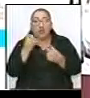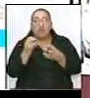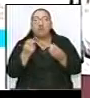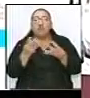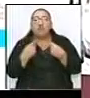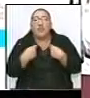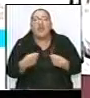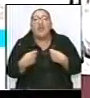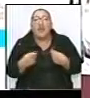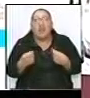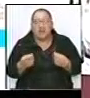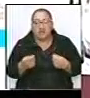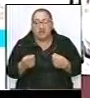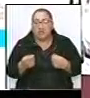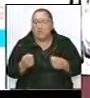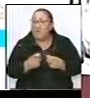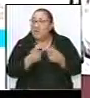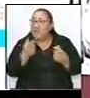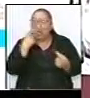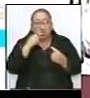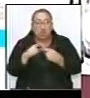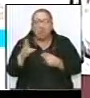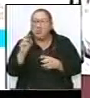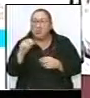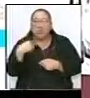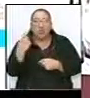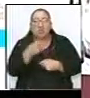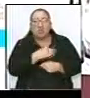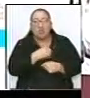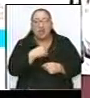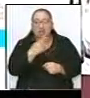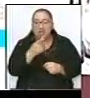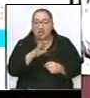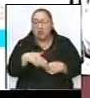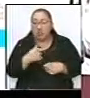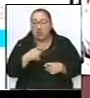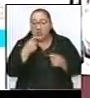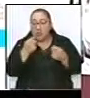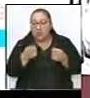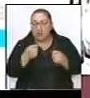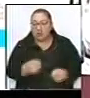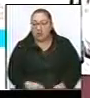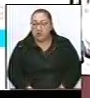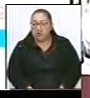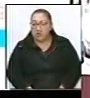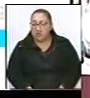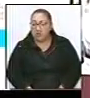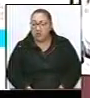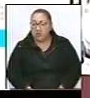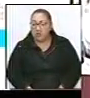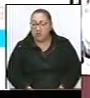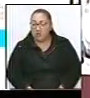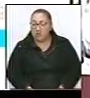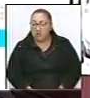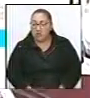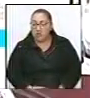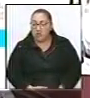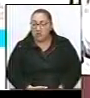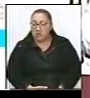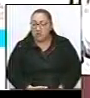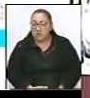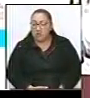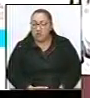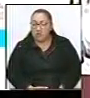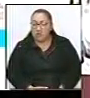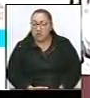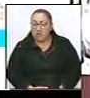muchas iniciativas con iniciativa de gasto y las grandes observaciones que tiene el Ejecutivo probablemente sea por iniciativa de gasto. Y es por ello que sí creo